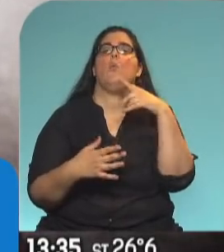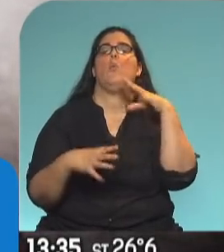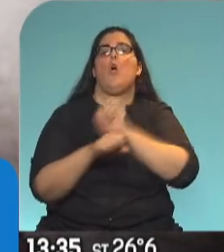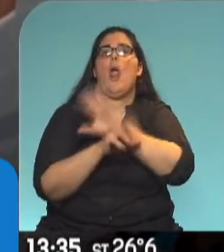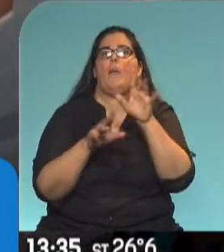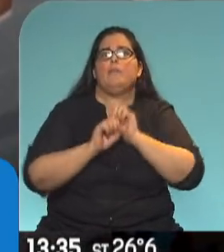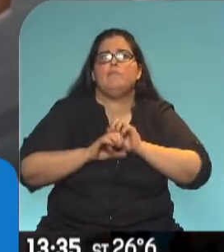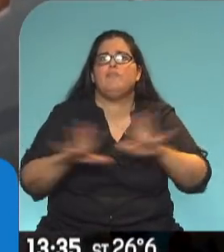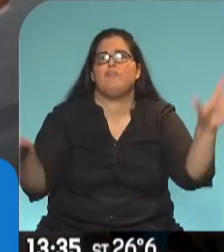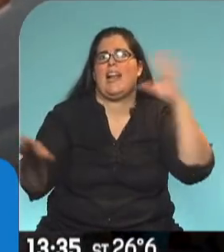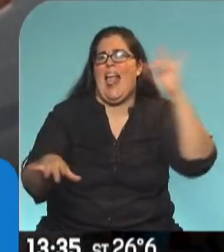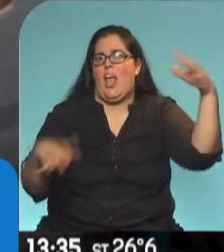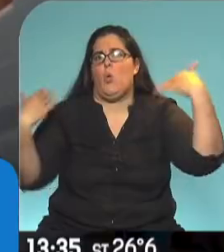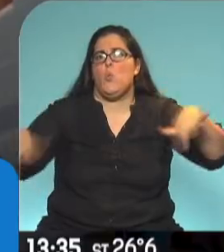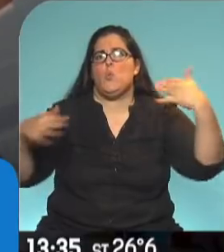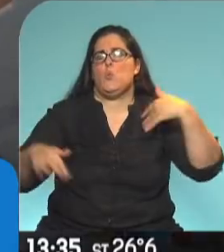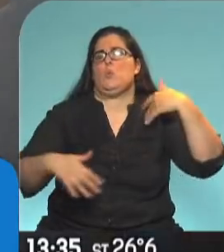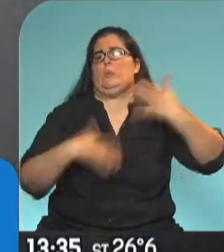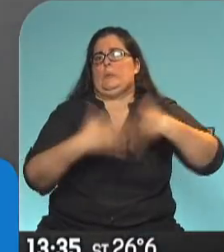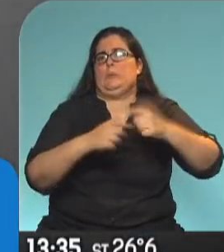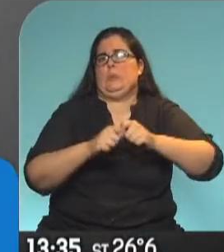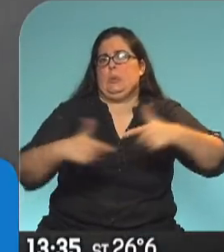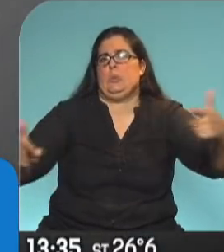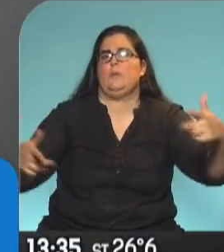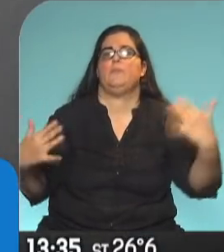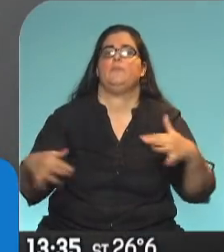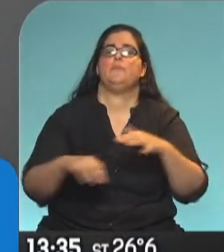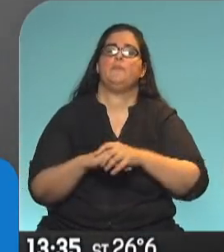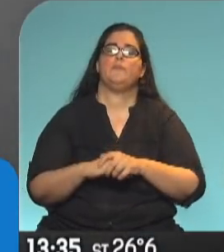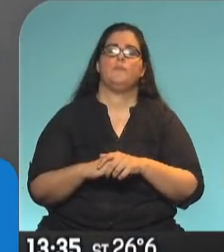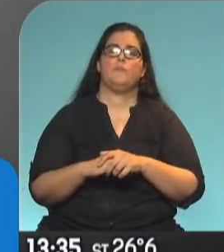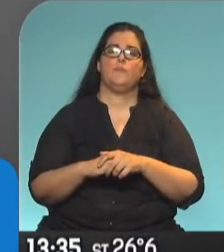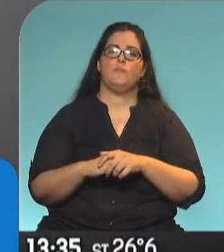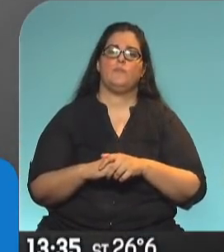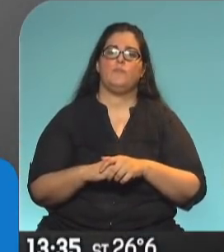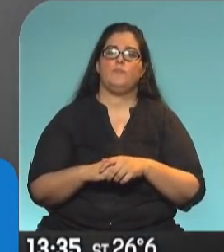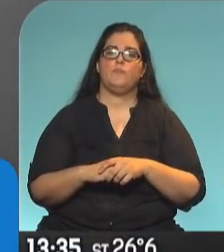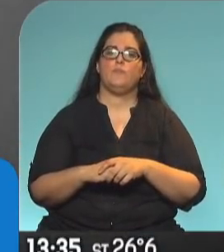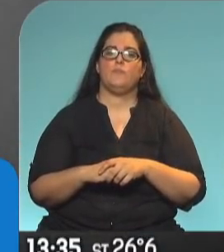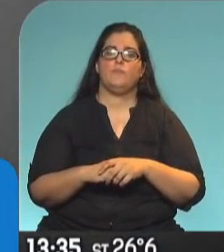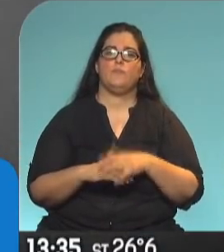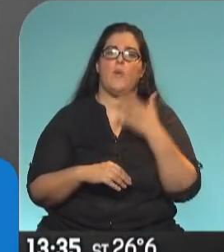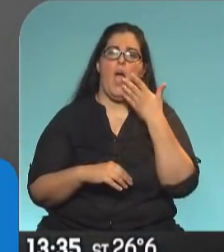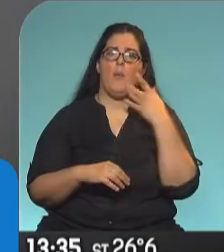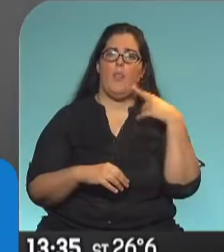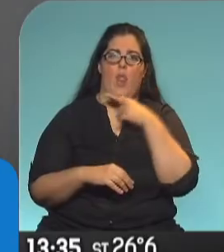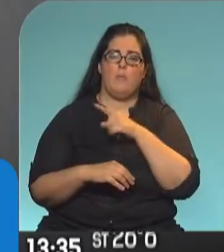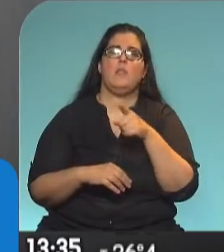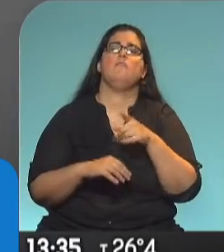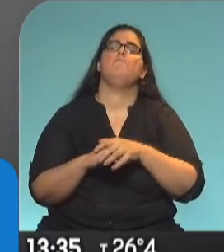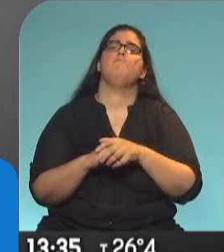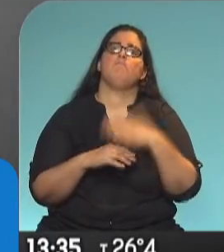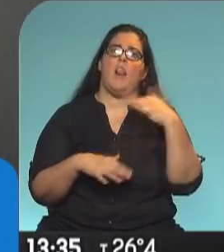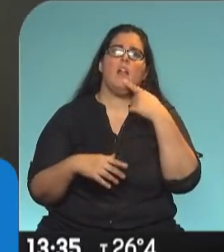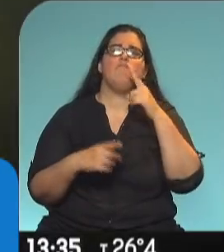casos aumentaban a un ritmo vertiginoso. Die Fallzahlen liegen auf einem viel zu hohen Niveau. Si tenemos